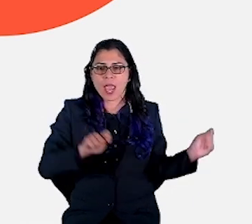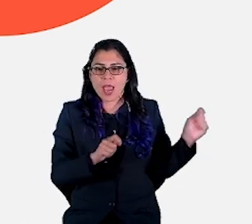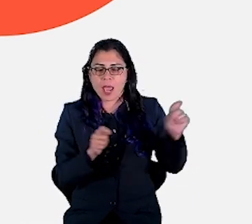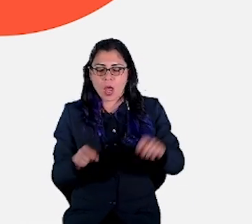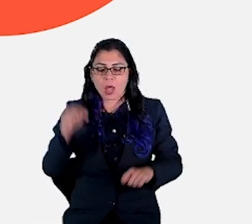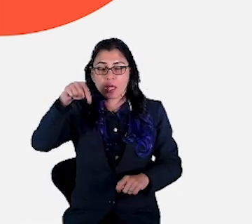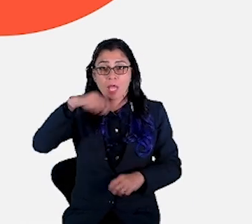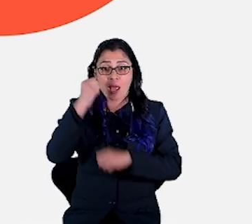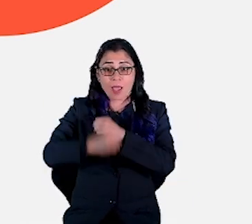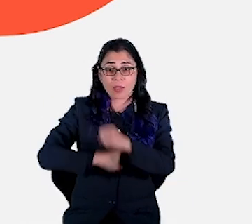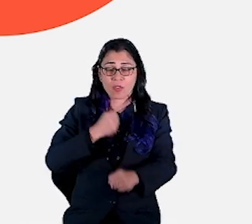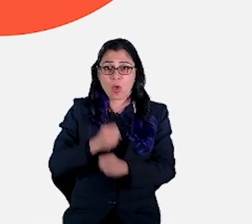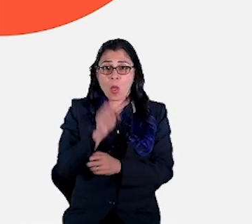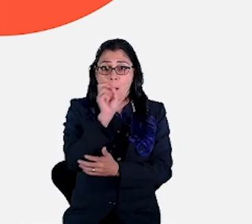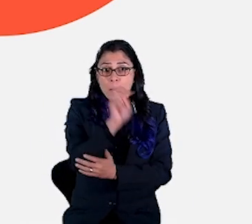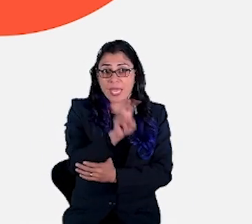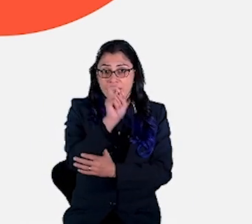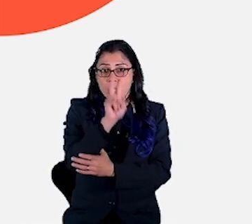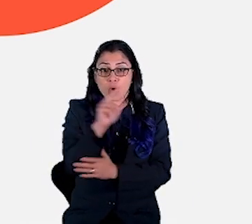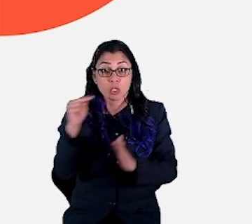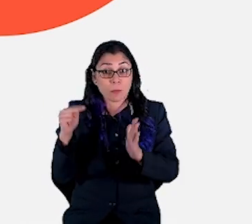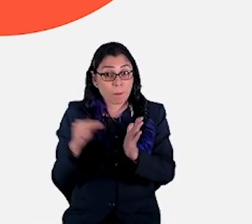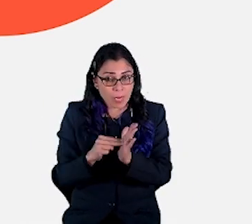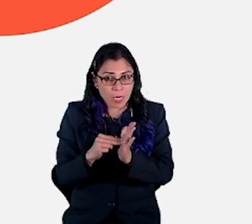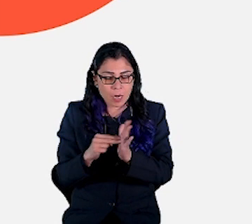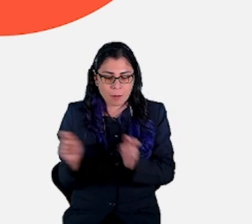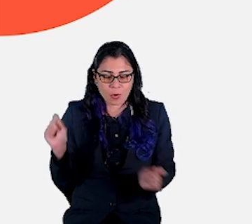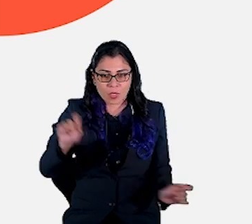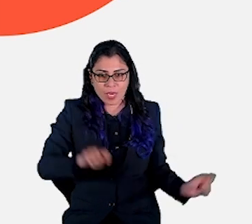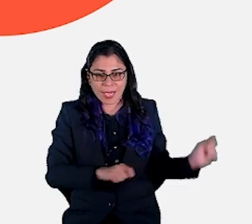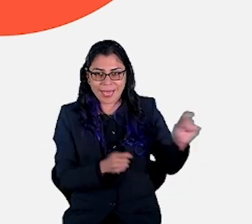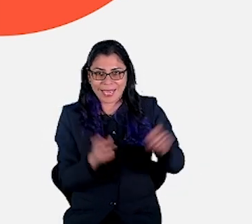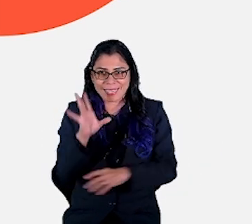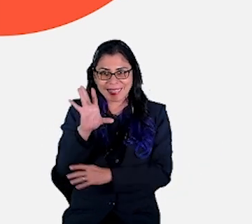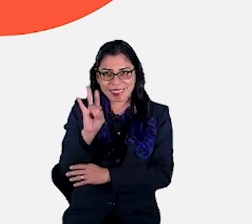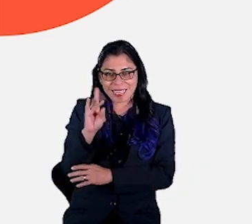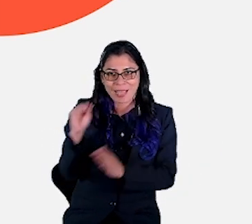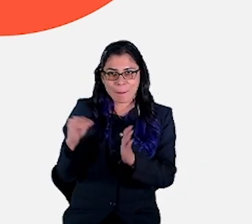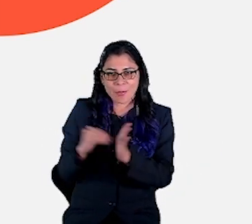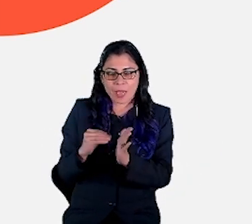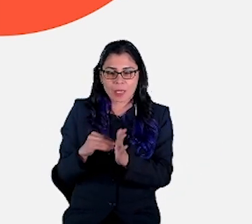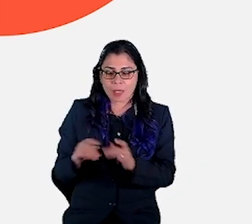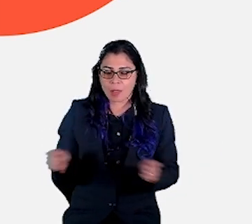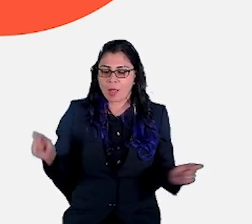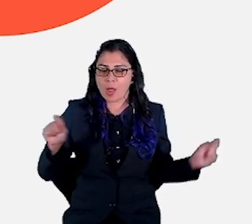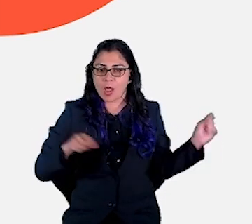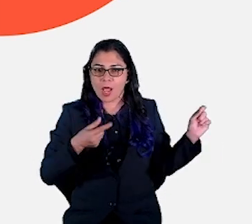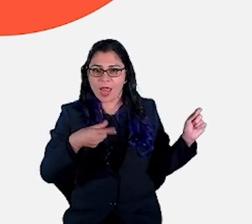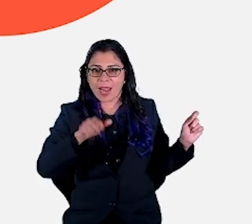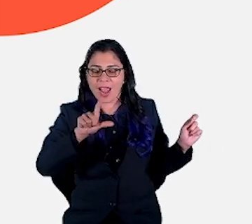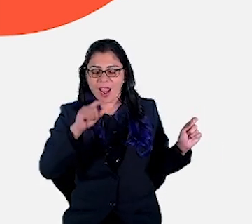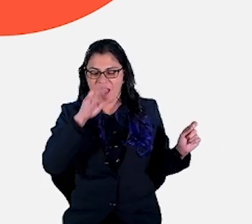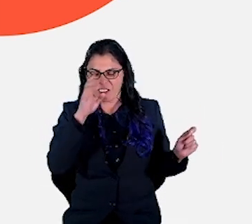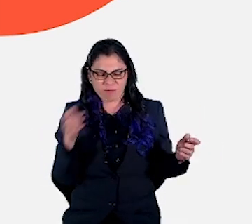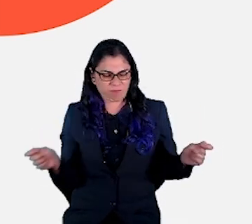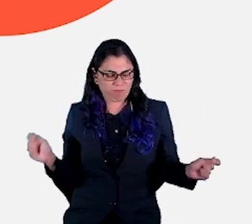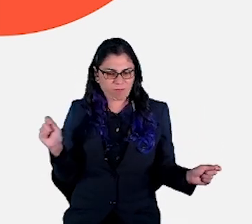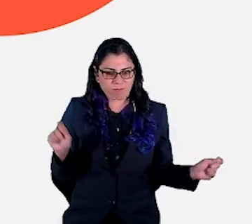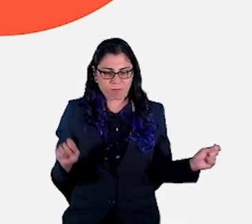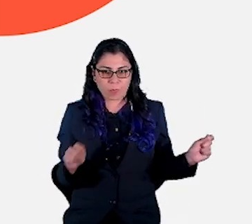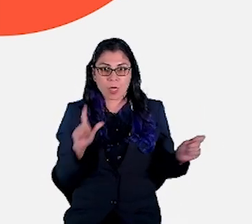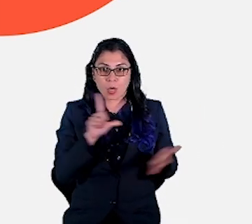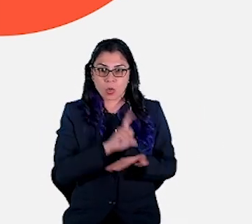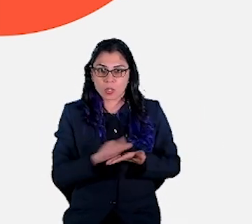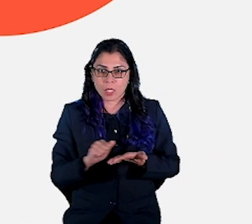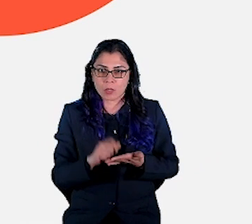rompimos un récord cuando 22,000 polleras 7,000 polleras de gala desfilaron por las callle de los santos la